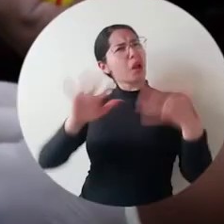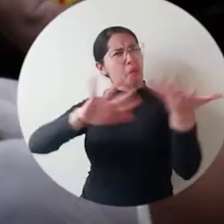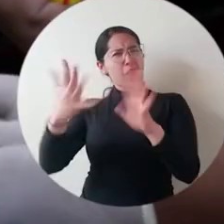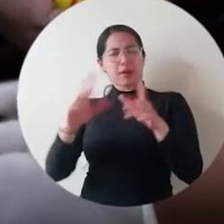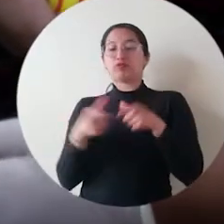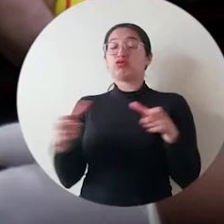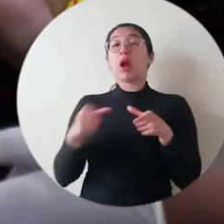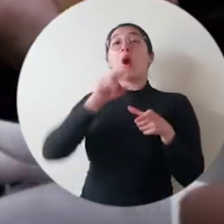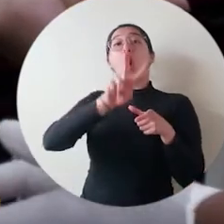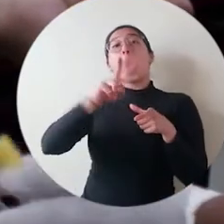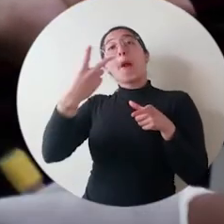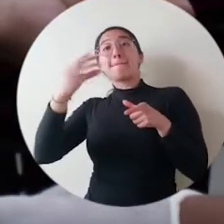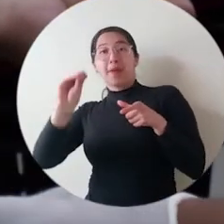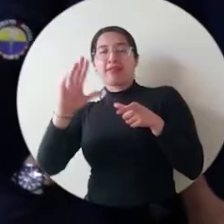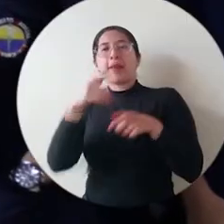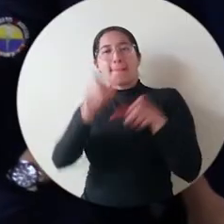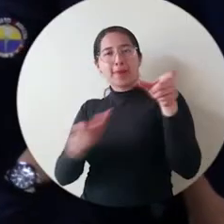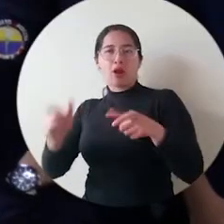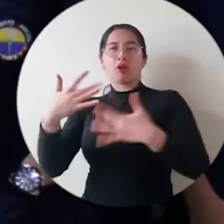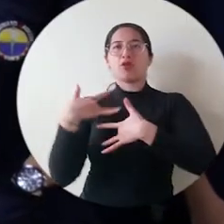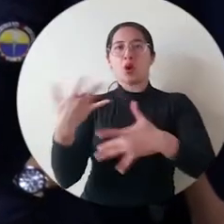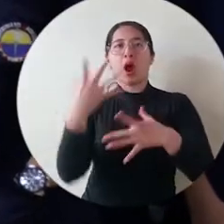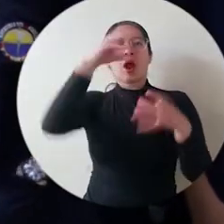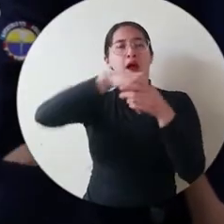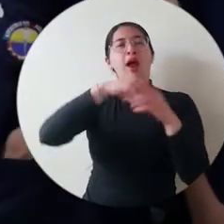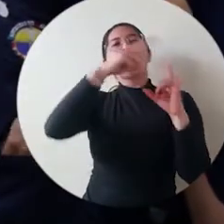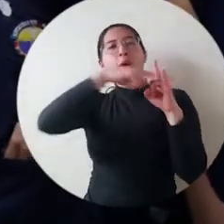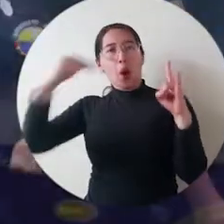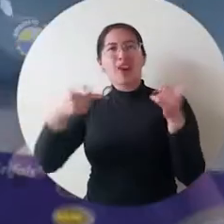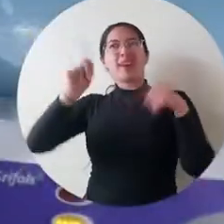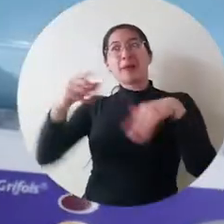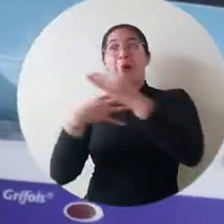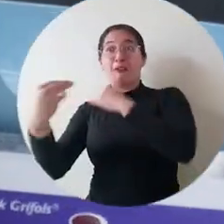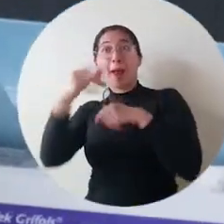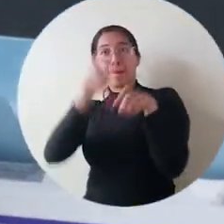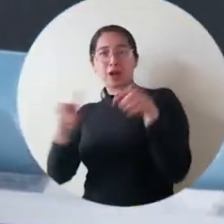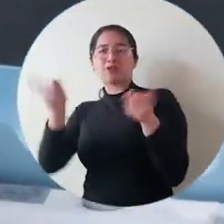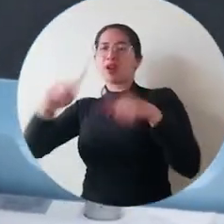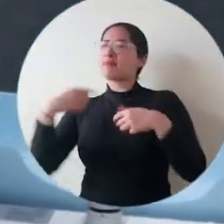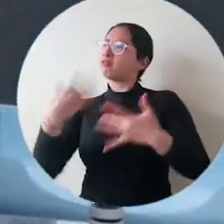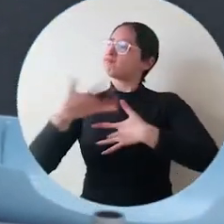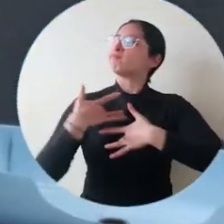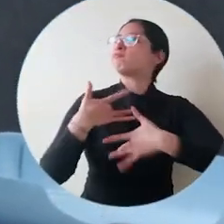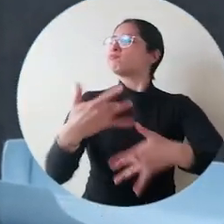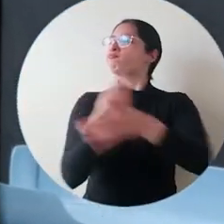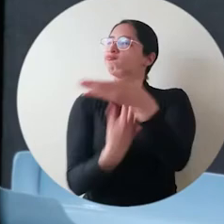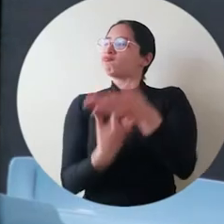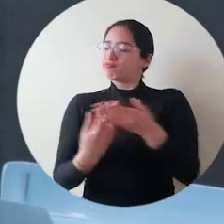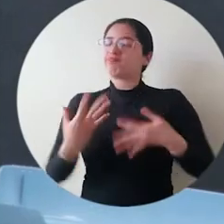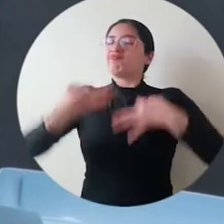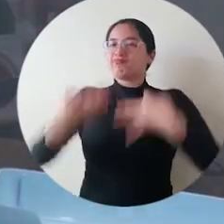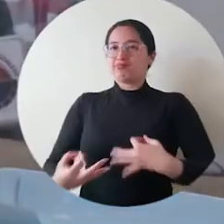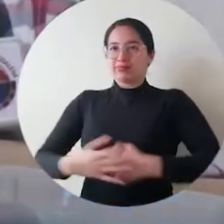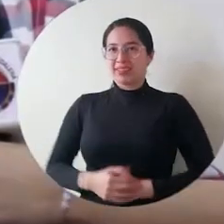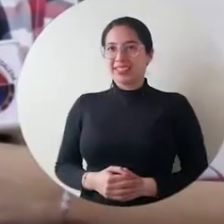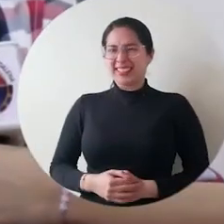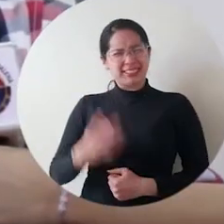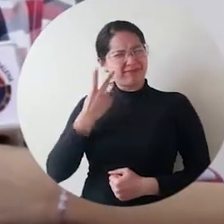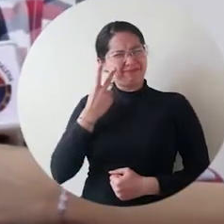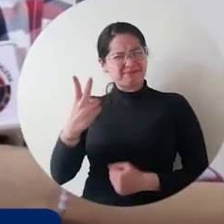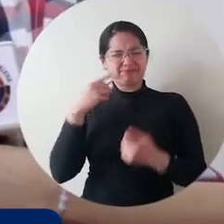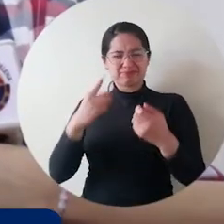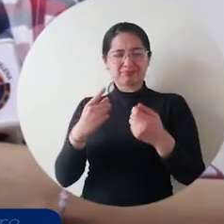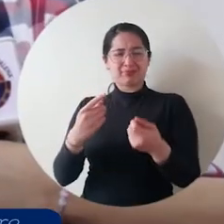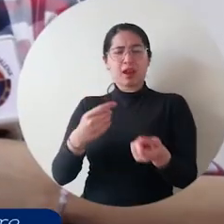Fueron cerca de 220 voluntarios entre comunidad universitaria y externa que suministraron sangre de manera segura. Una bolsa que